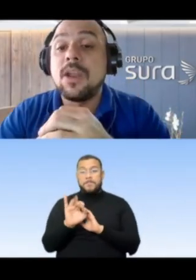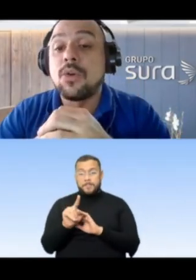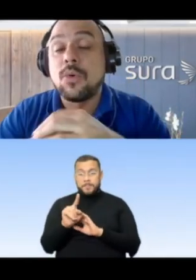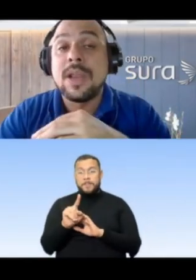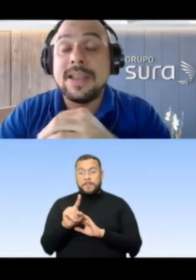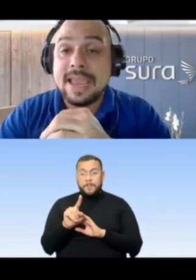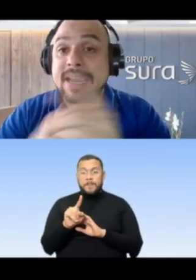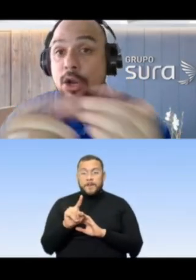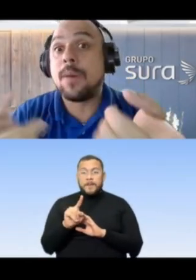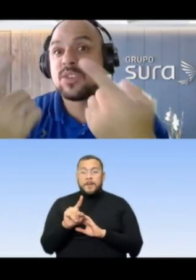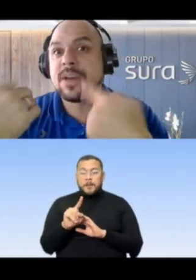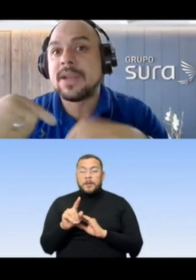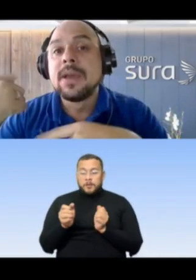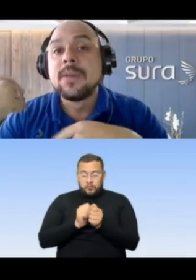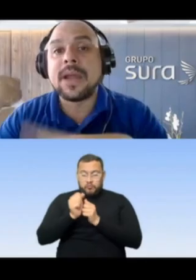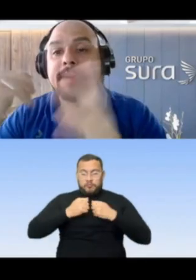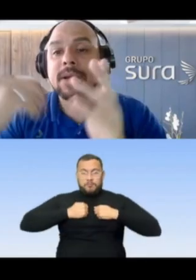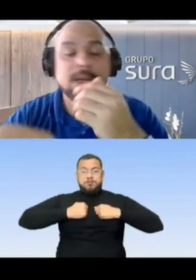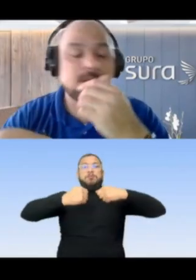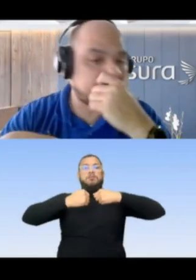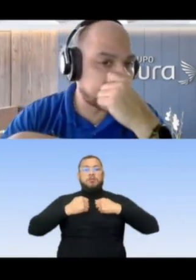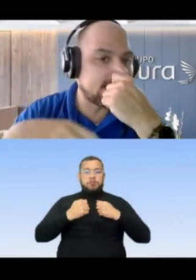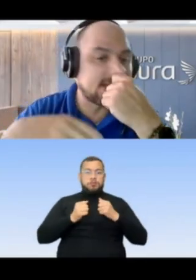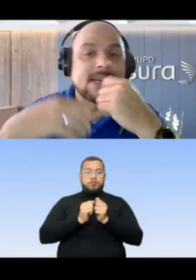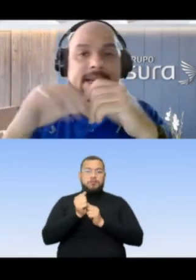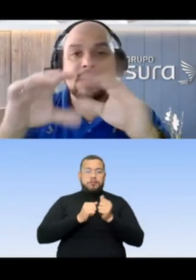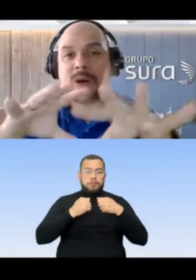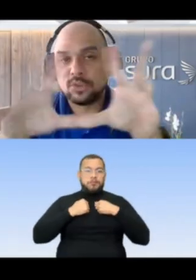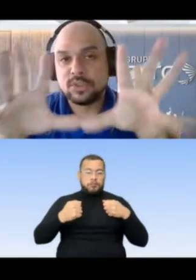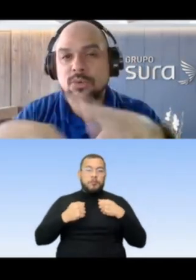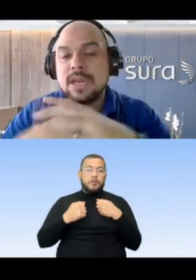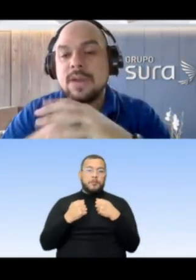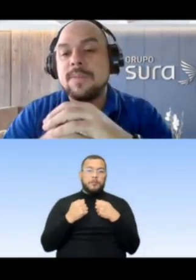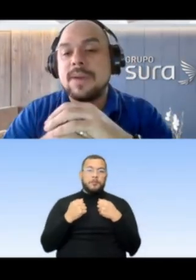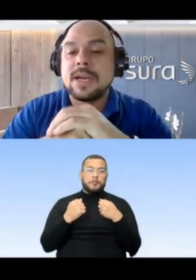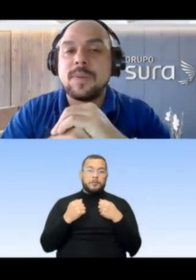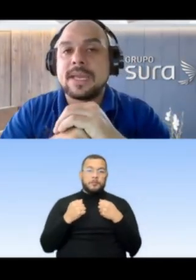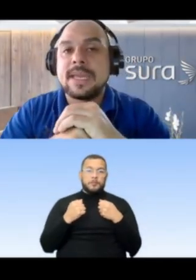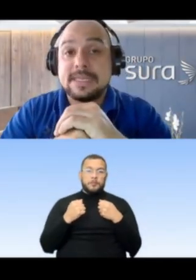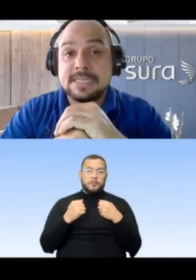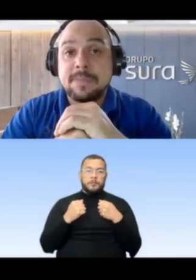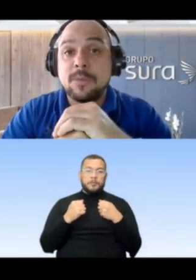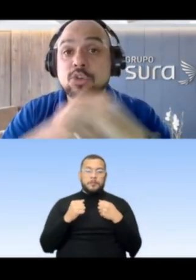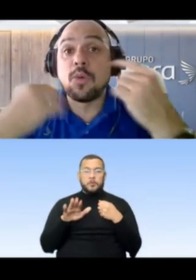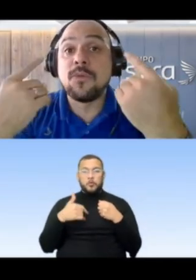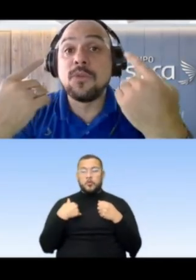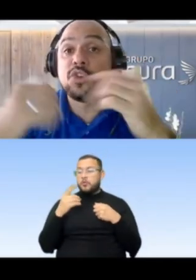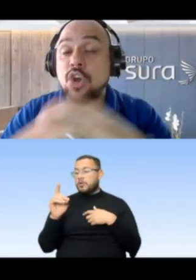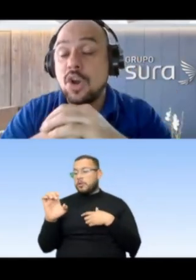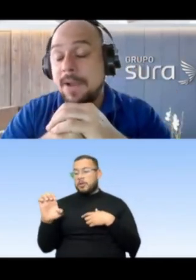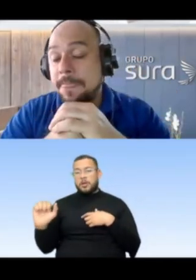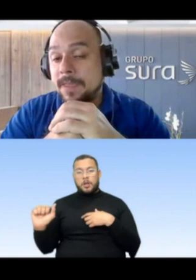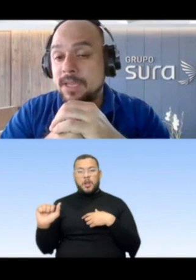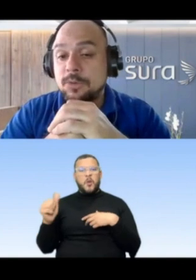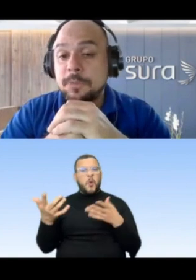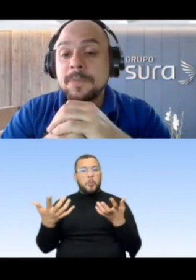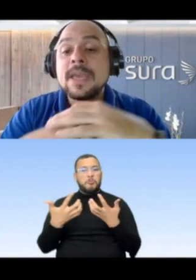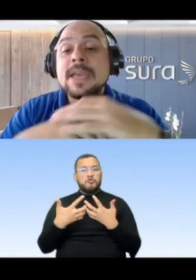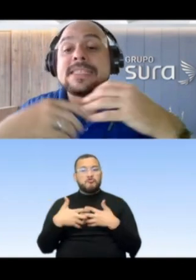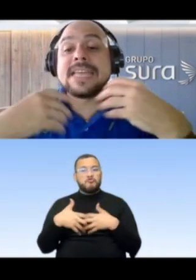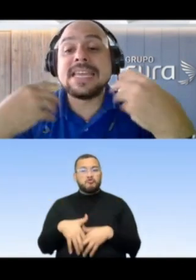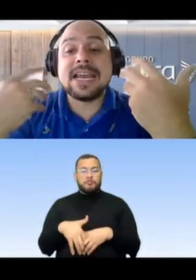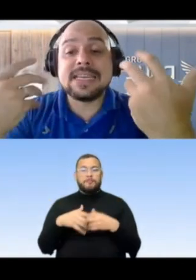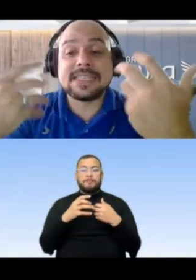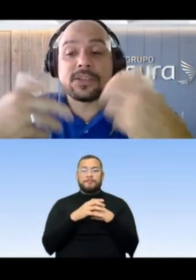uso del desfibrilador o el DEA, que lo vamos a ver por ahí en valoración primaria, que les voy a mostrar un DEA bien bacano para que sepamos cómo funciona.